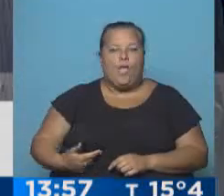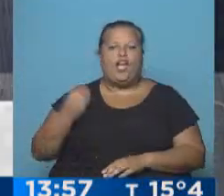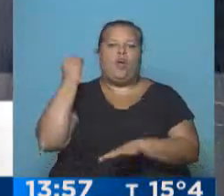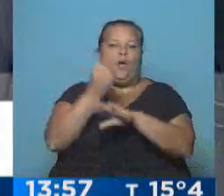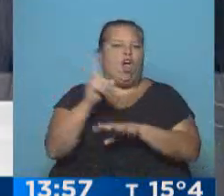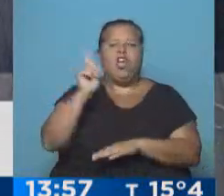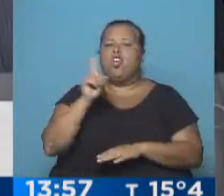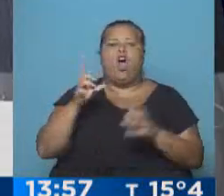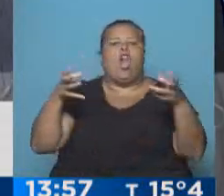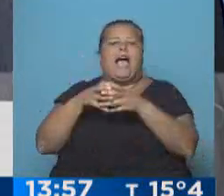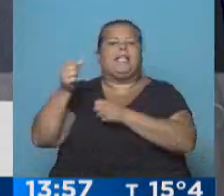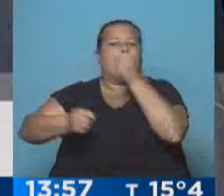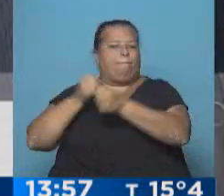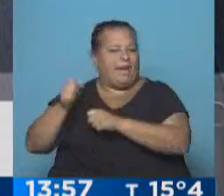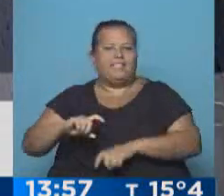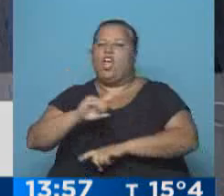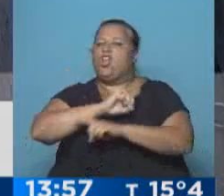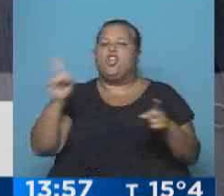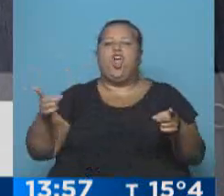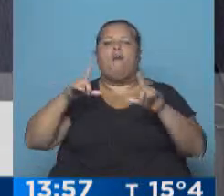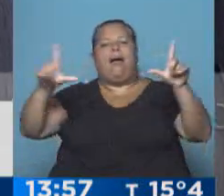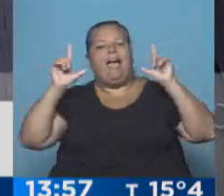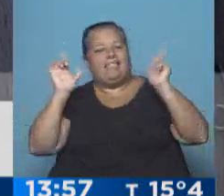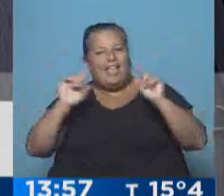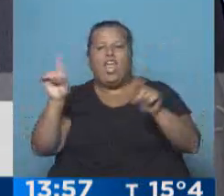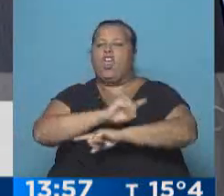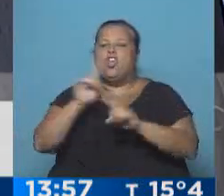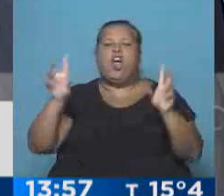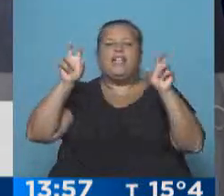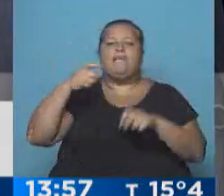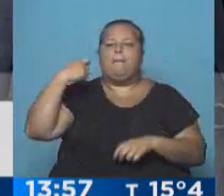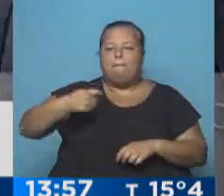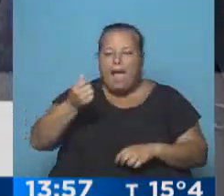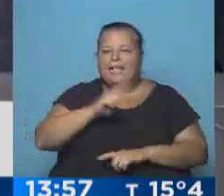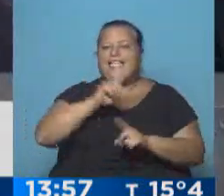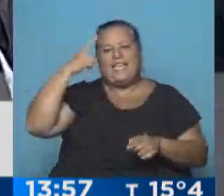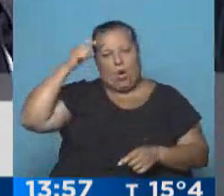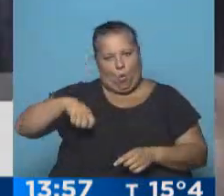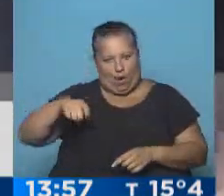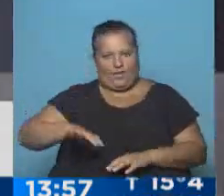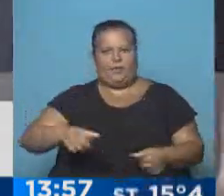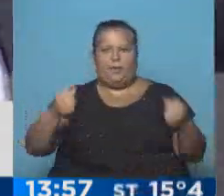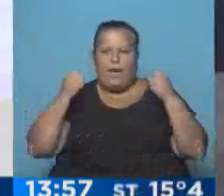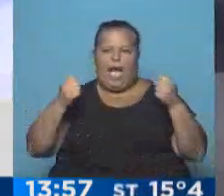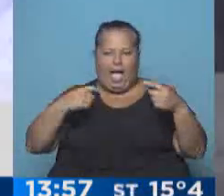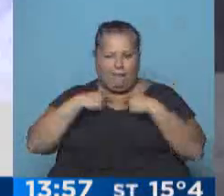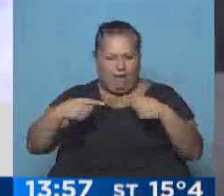elegido, no las corporaciones, no el partido mediático, no el partido financiero y no el partido judicial.